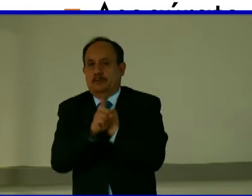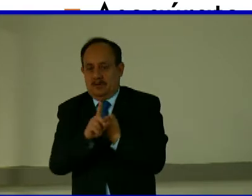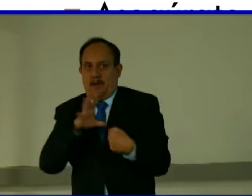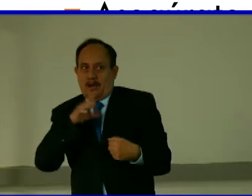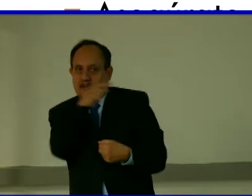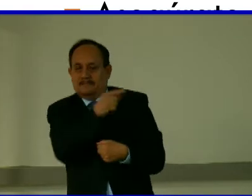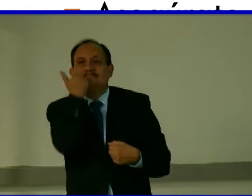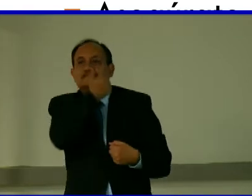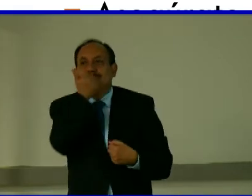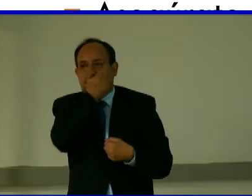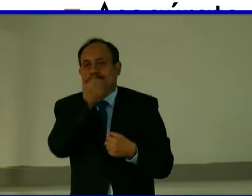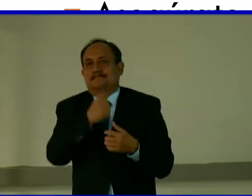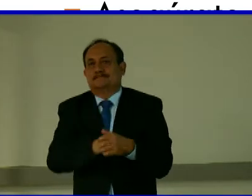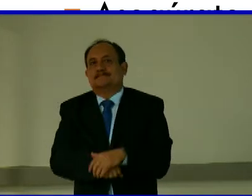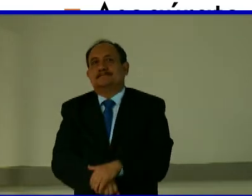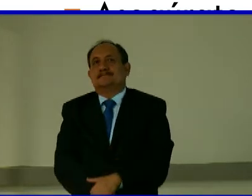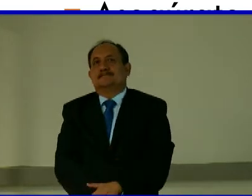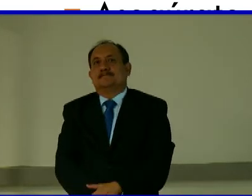este estudiante.